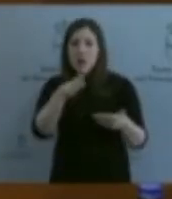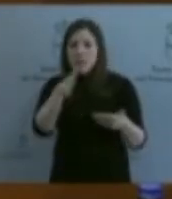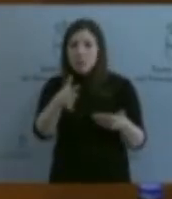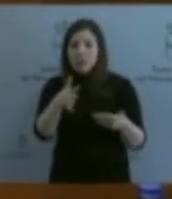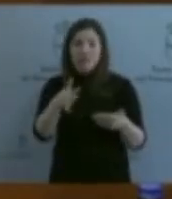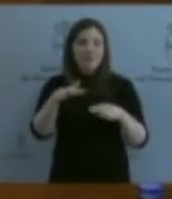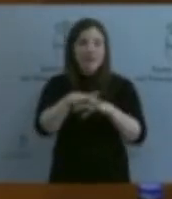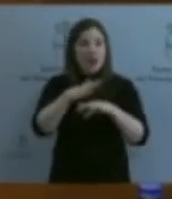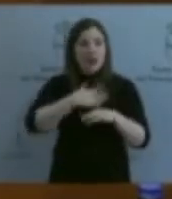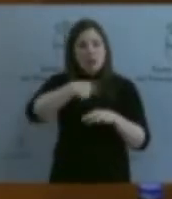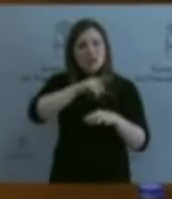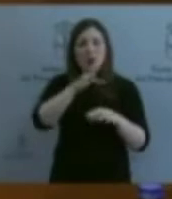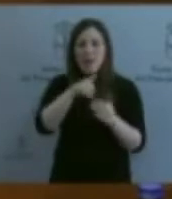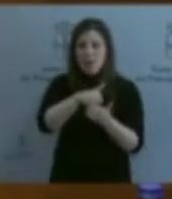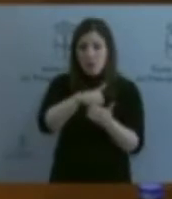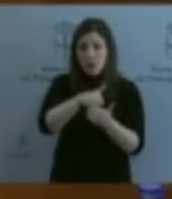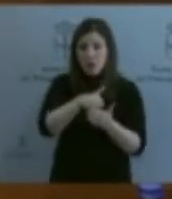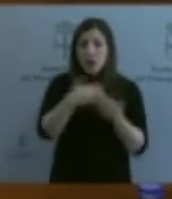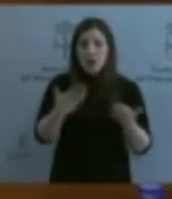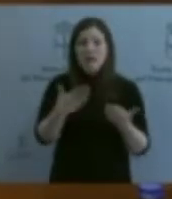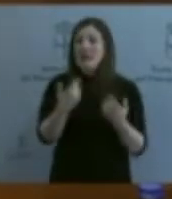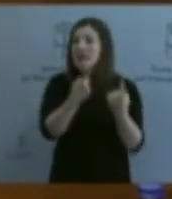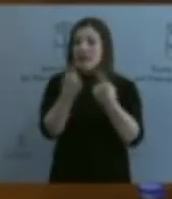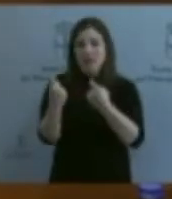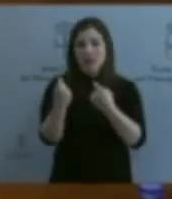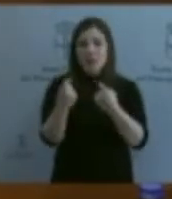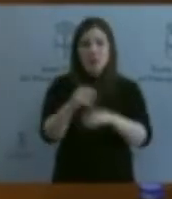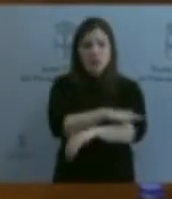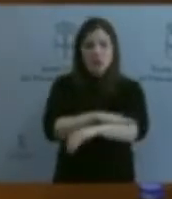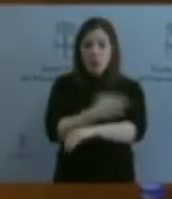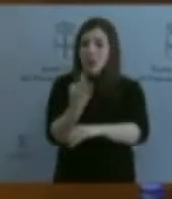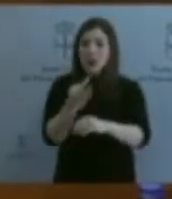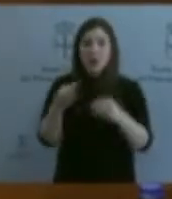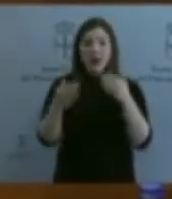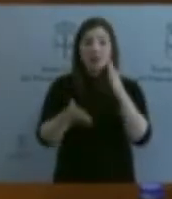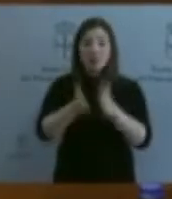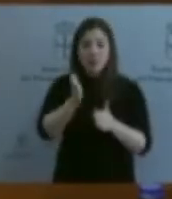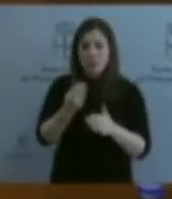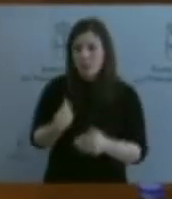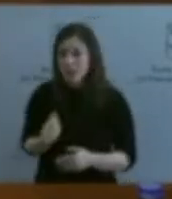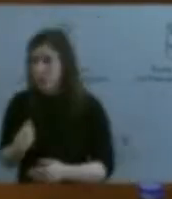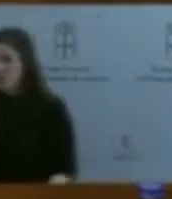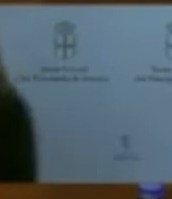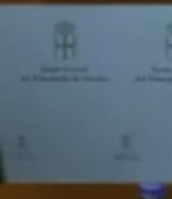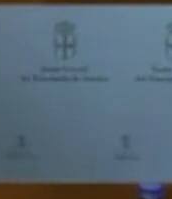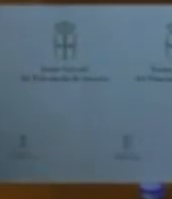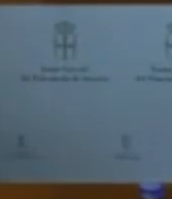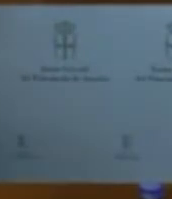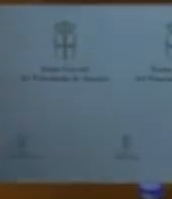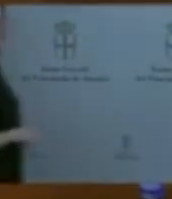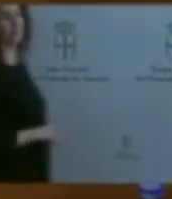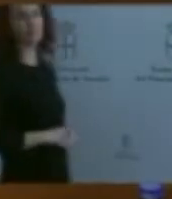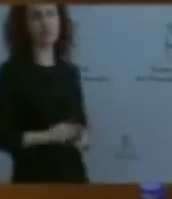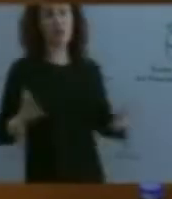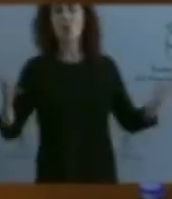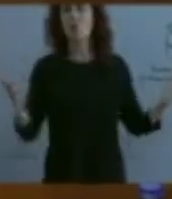que el Estado intervenga en la industria asturiana. Es urgente que pongamos en marcha una ley antideslocalizaciones. Es urgente que aseguremos